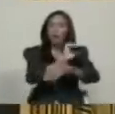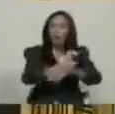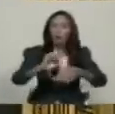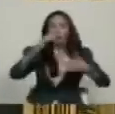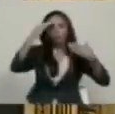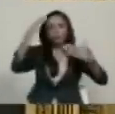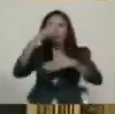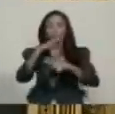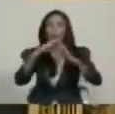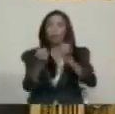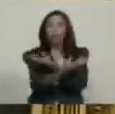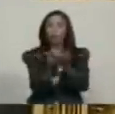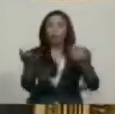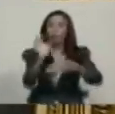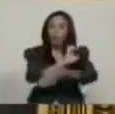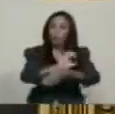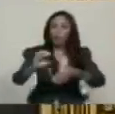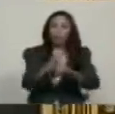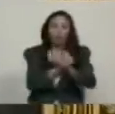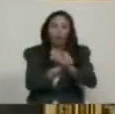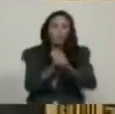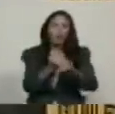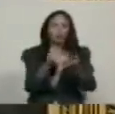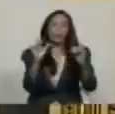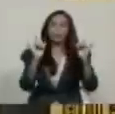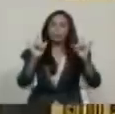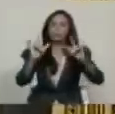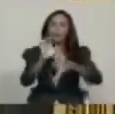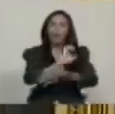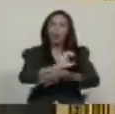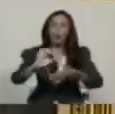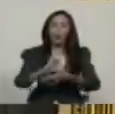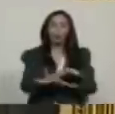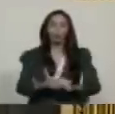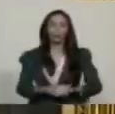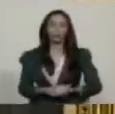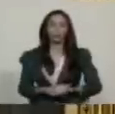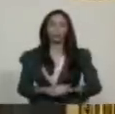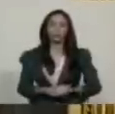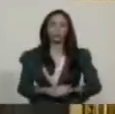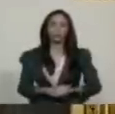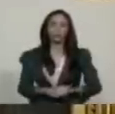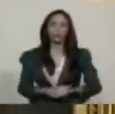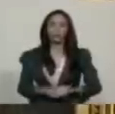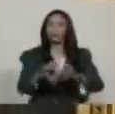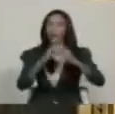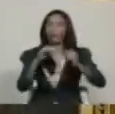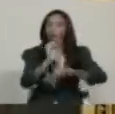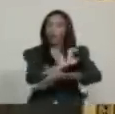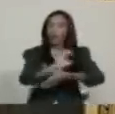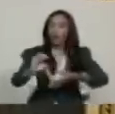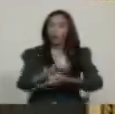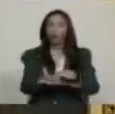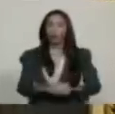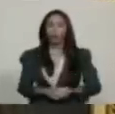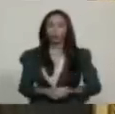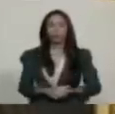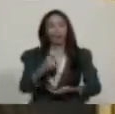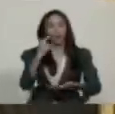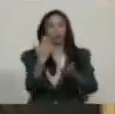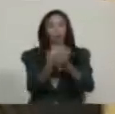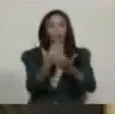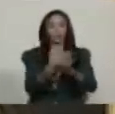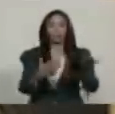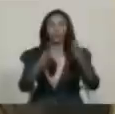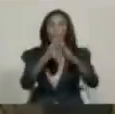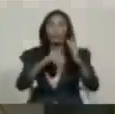nuestros hermanos ecuatorianos. Amamos al Ecuador. Al Ecuador. Al Ecuador grande, ese que vio Sucre, que vio